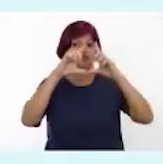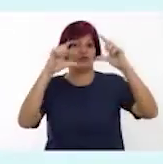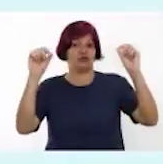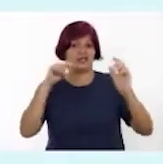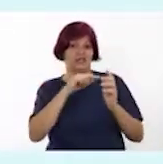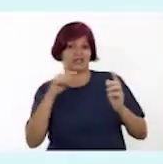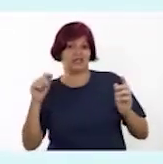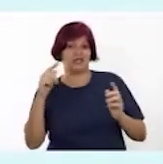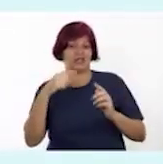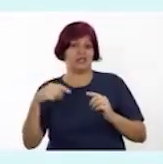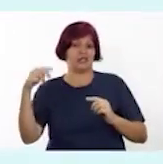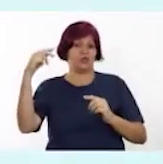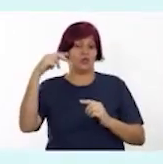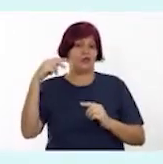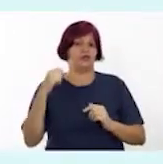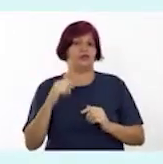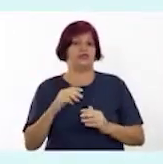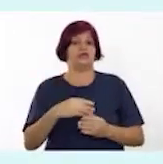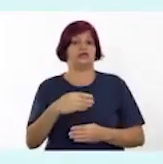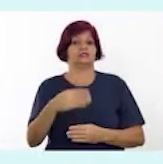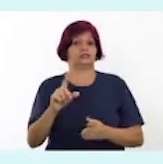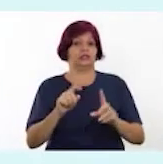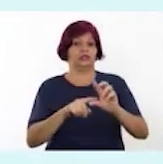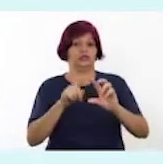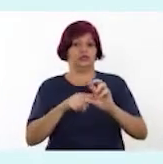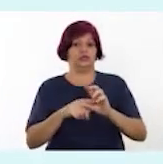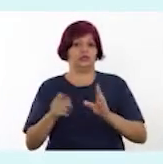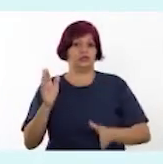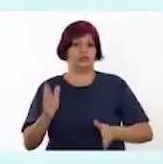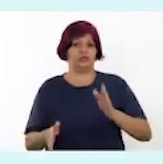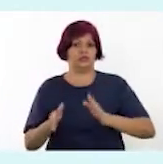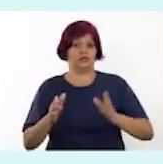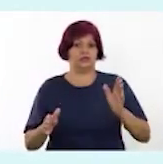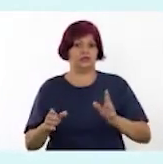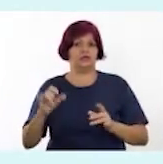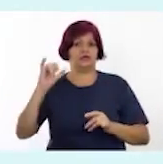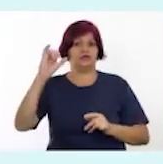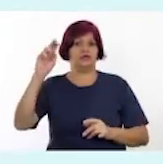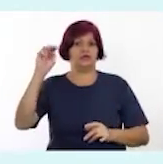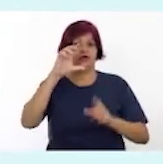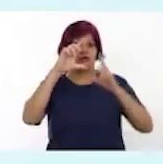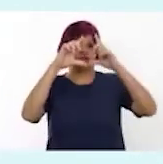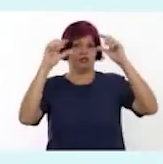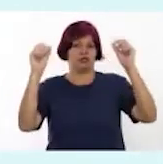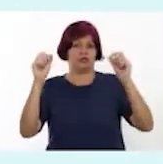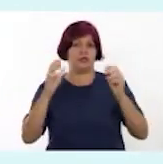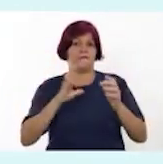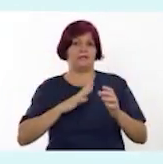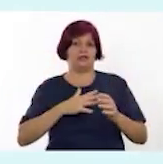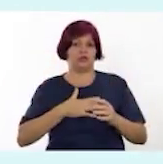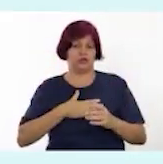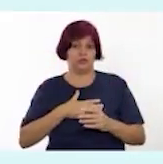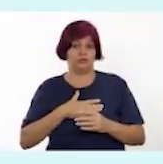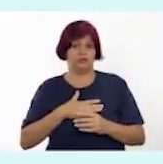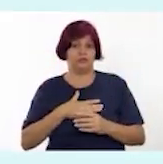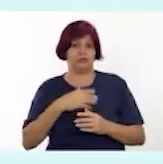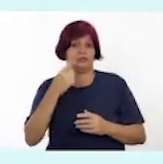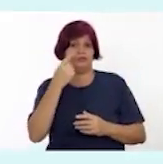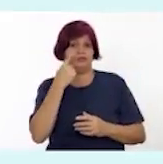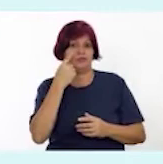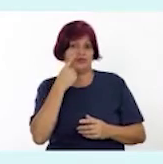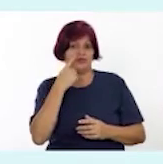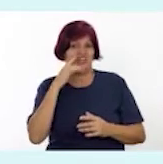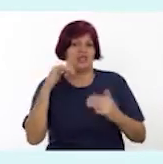cuadráticas, el siguiente contenido: intervalos e inecuaciones. Y particularmente vamos a estar mirando